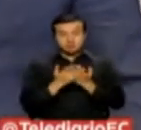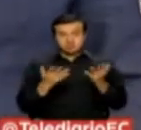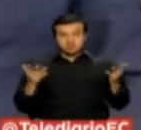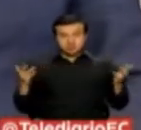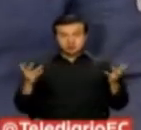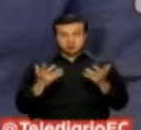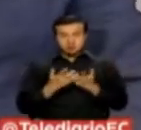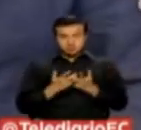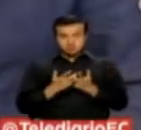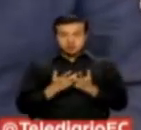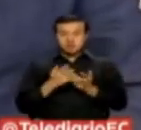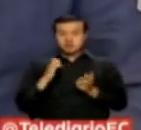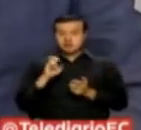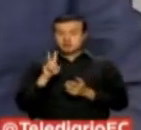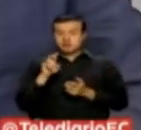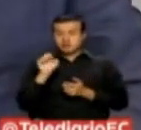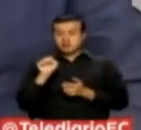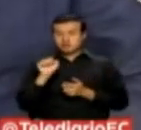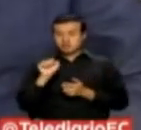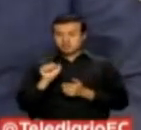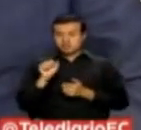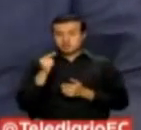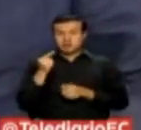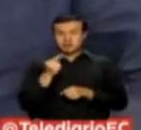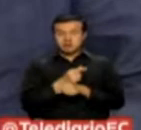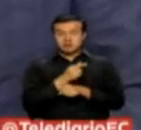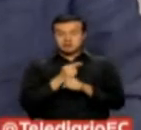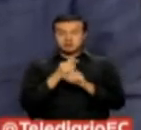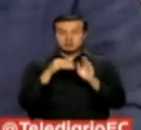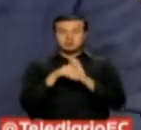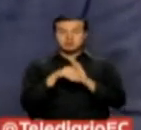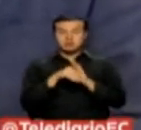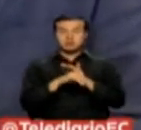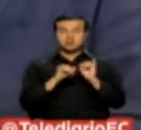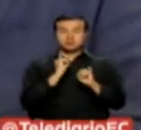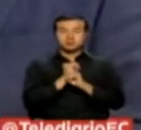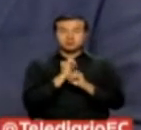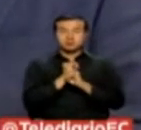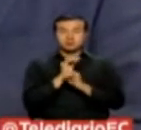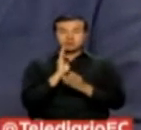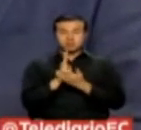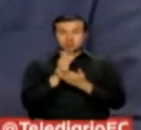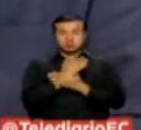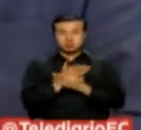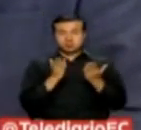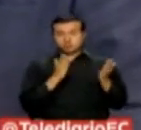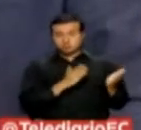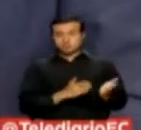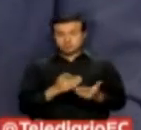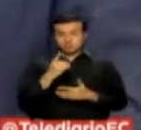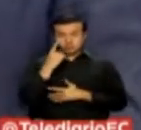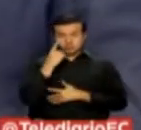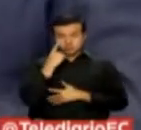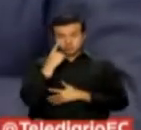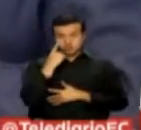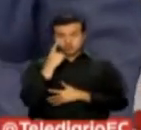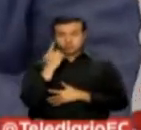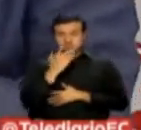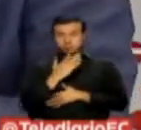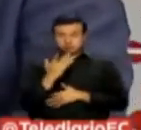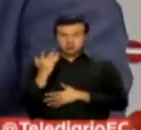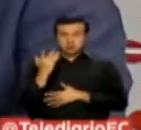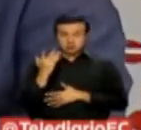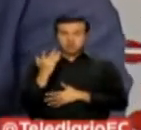nuestro país. Eva García, gerenta general del Banco del Instituto Ecuatoriano de Seguridad Social, se encuentra aquí esta mañana. ¿Cuáles